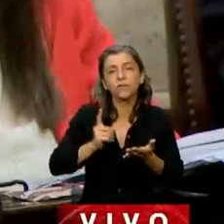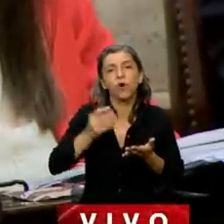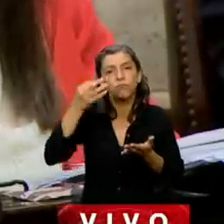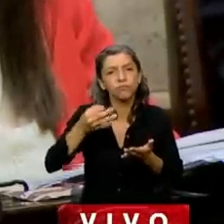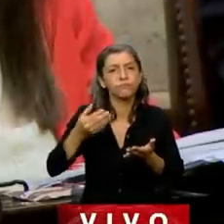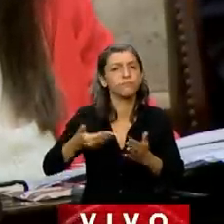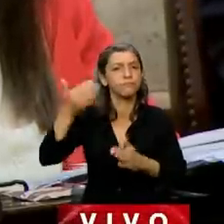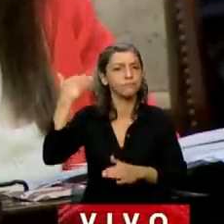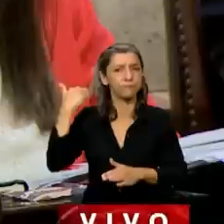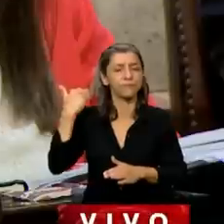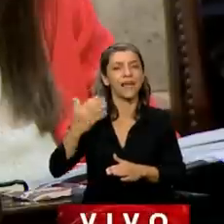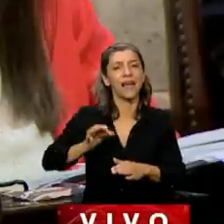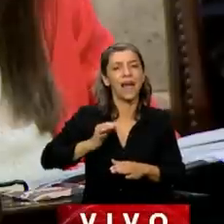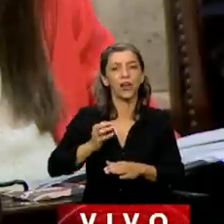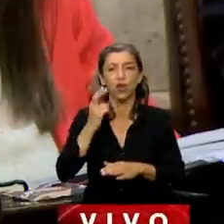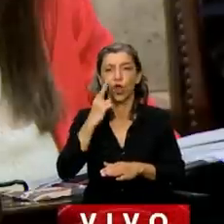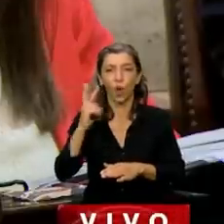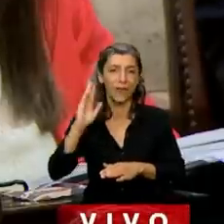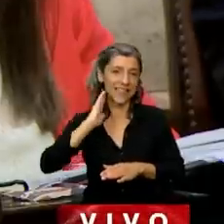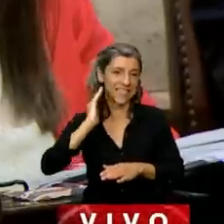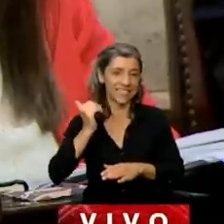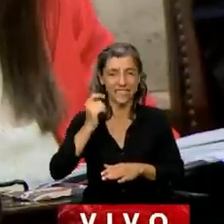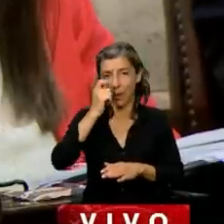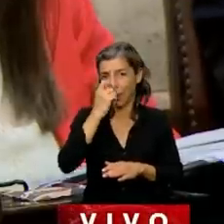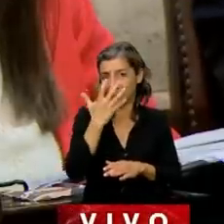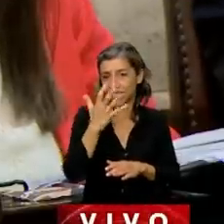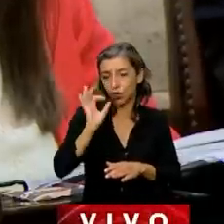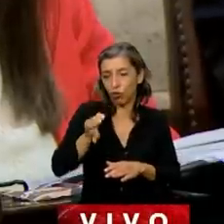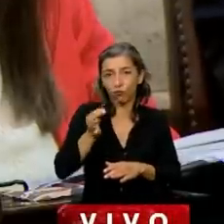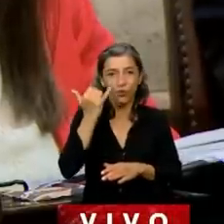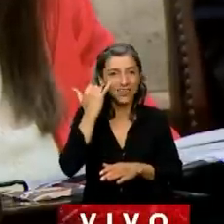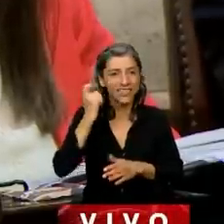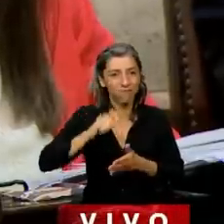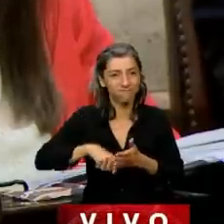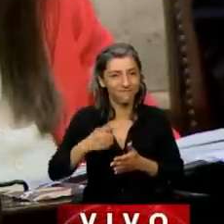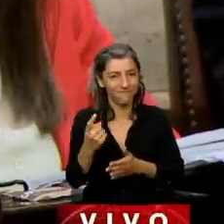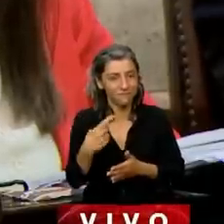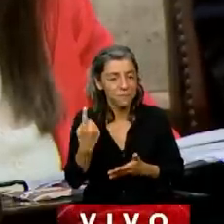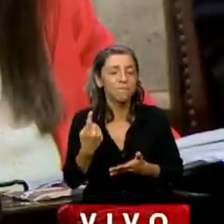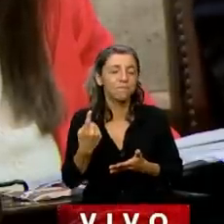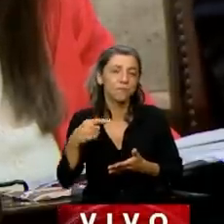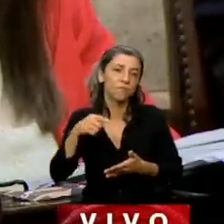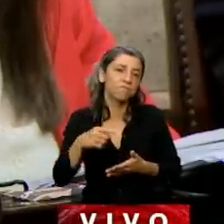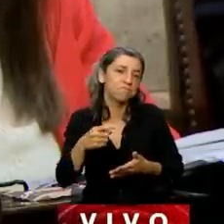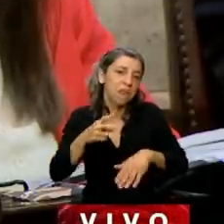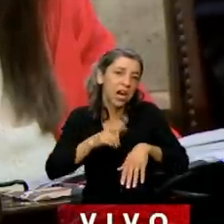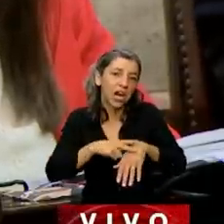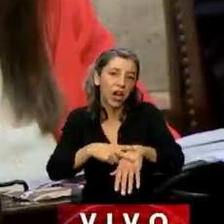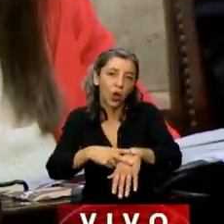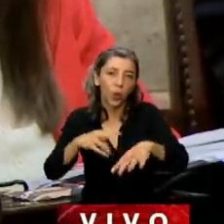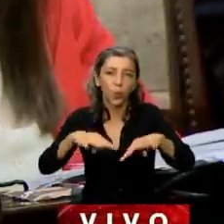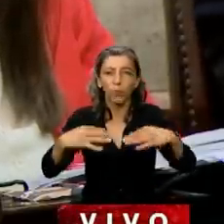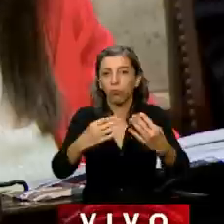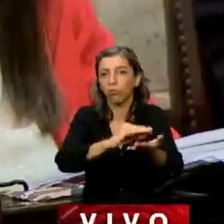de octubre del año 2016. Así que con esto quiero recomendar a la Cámara